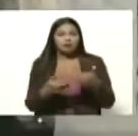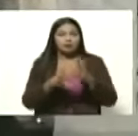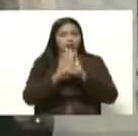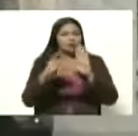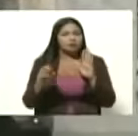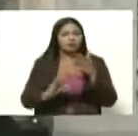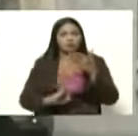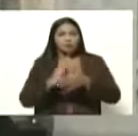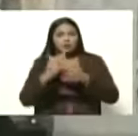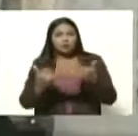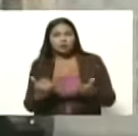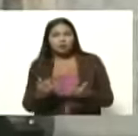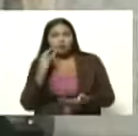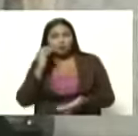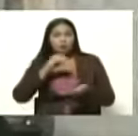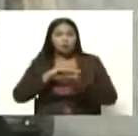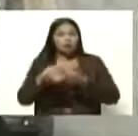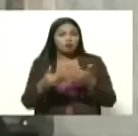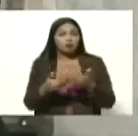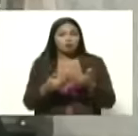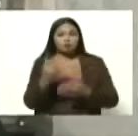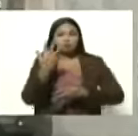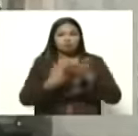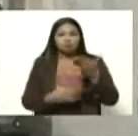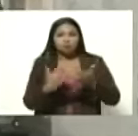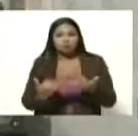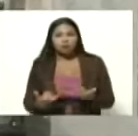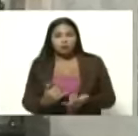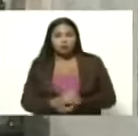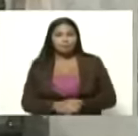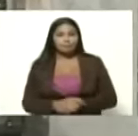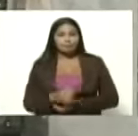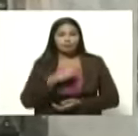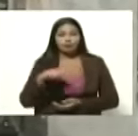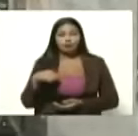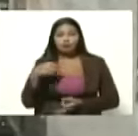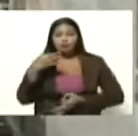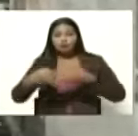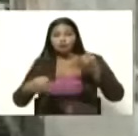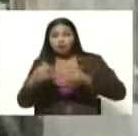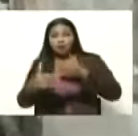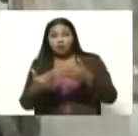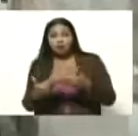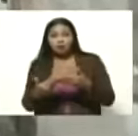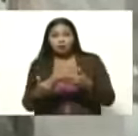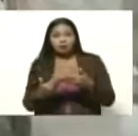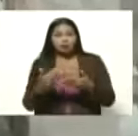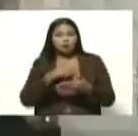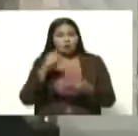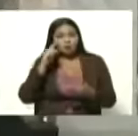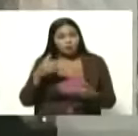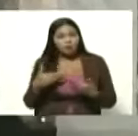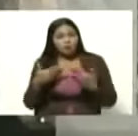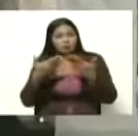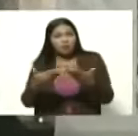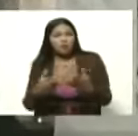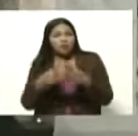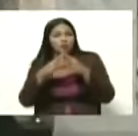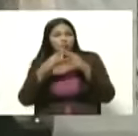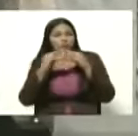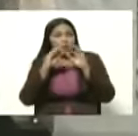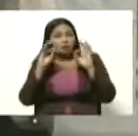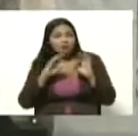fundamentales establecidos en nuestra carta magna y que justamente estará estarán dándose en materia